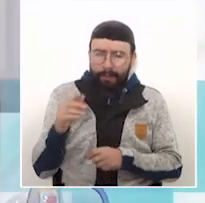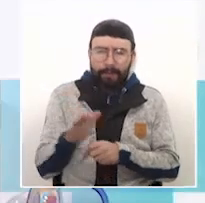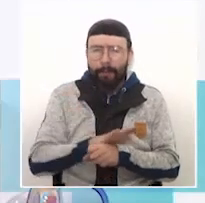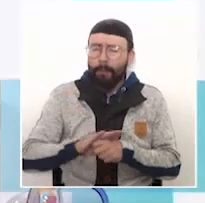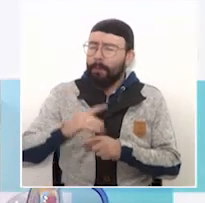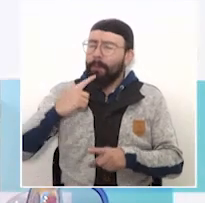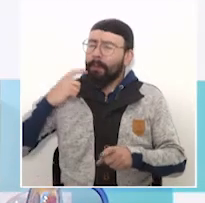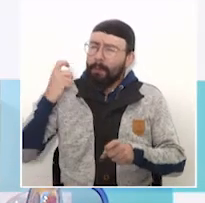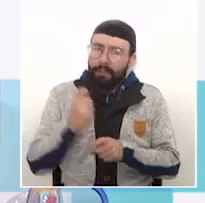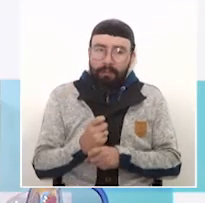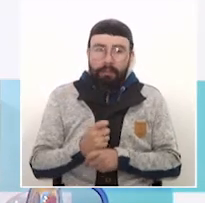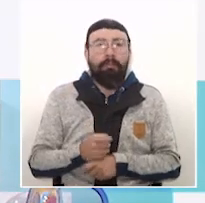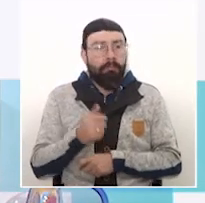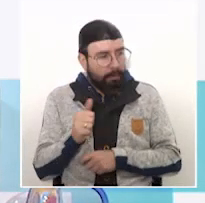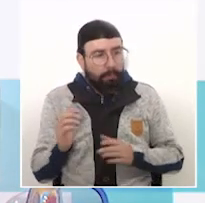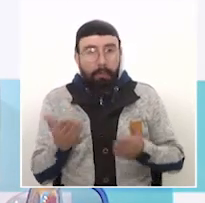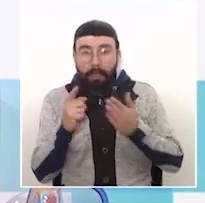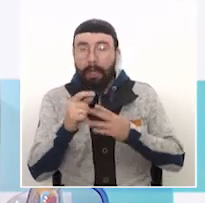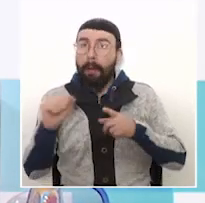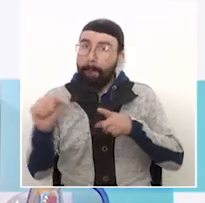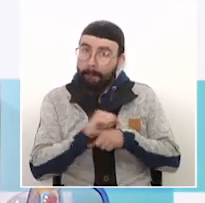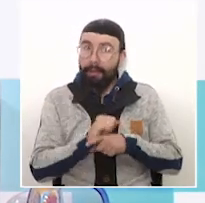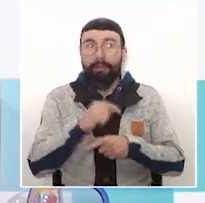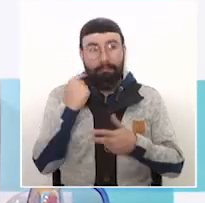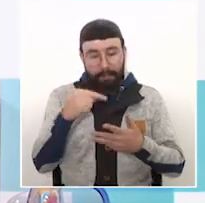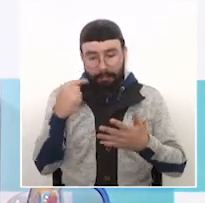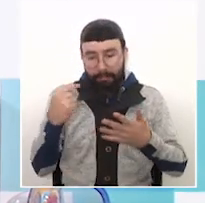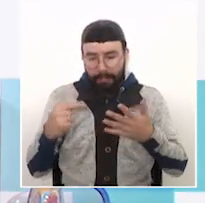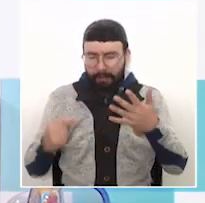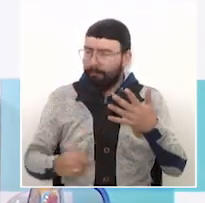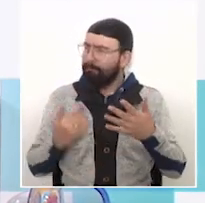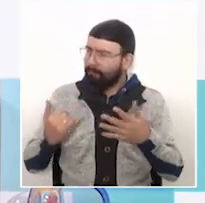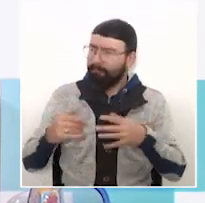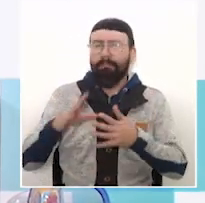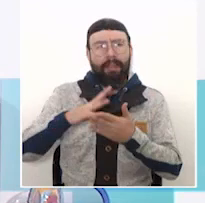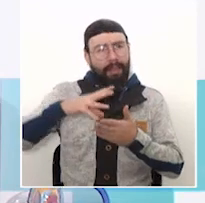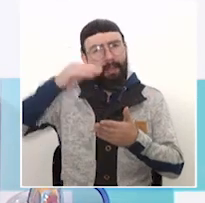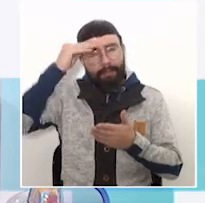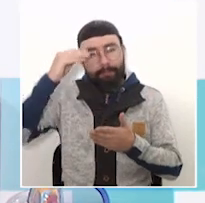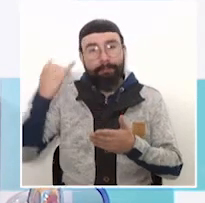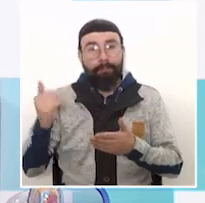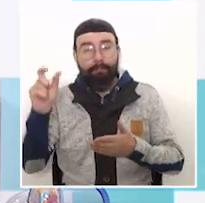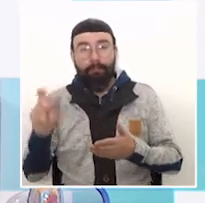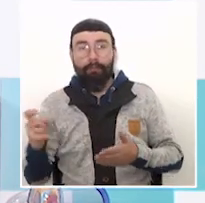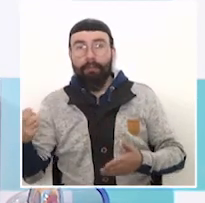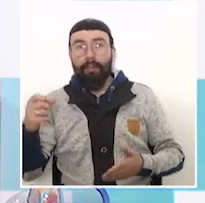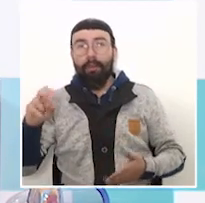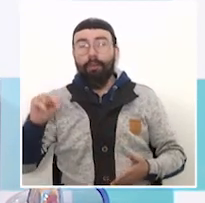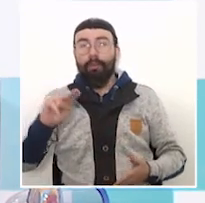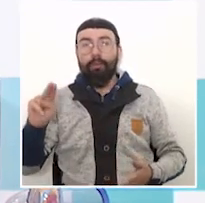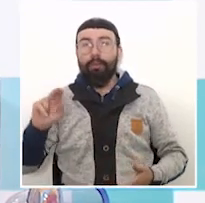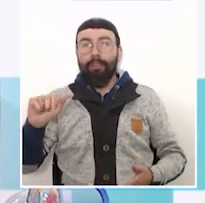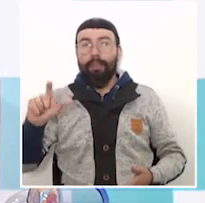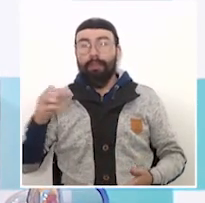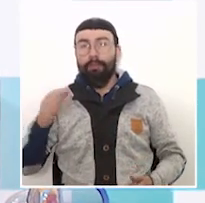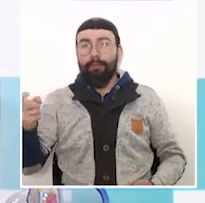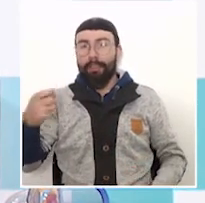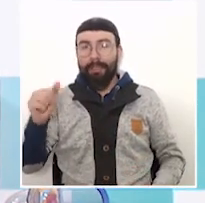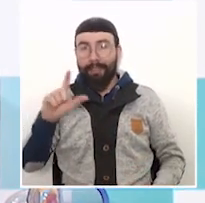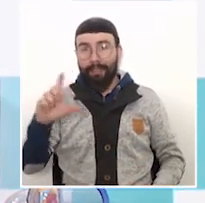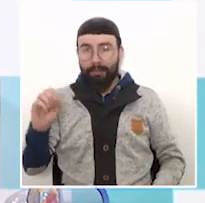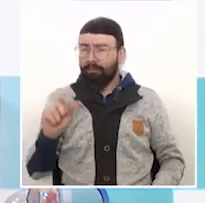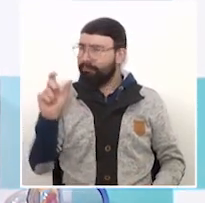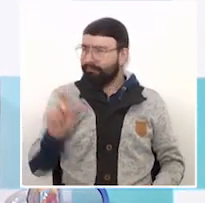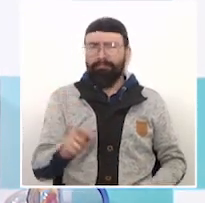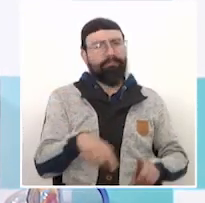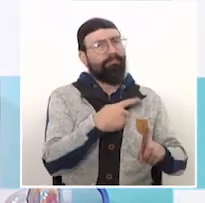difícil, pongamos en práctica estos cinco pilares que estamos aprendiendo con Gonzalo Gallo hoy en este día y con diferentes profesionales que